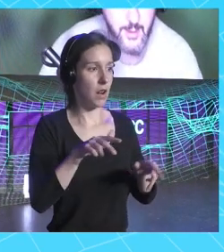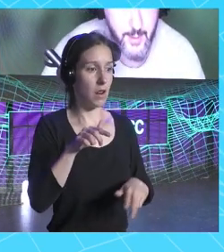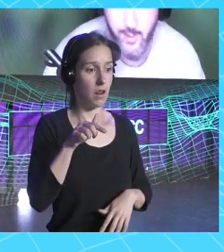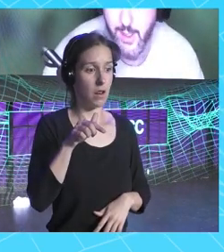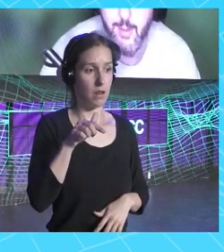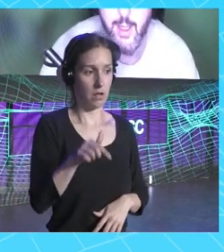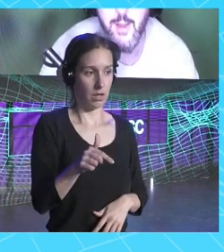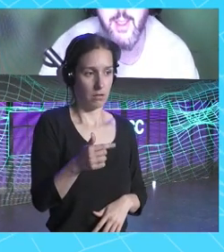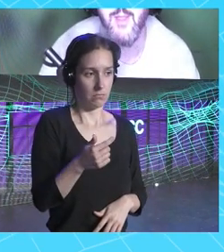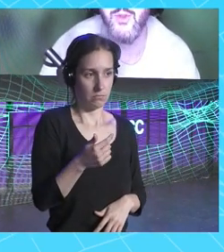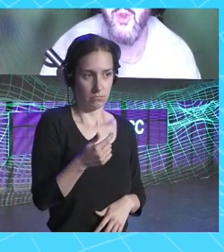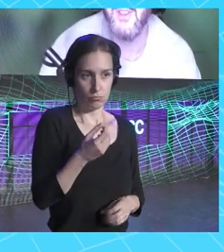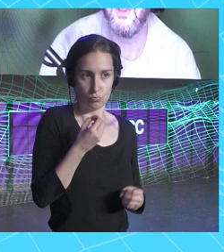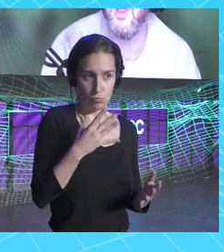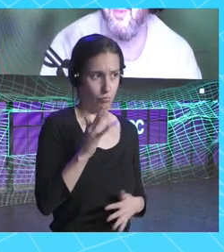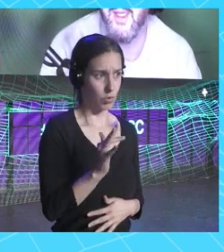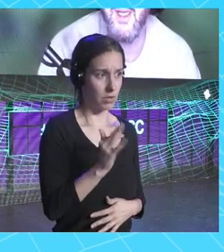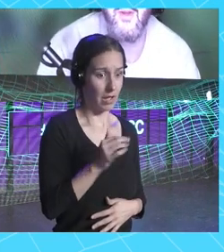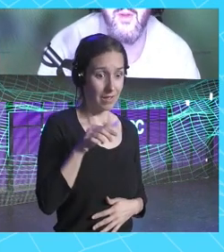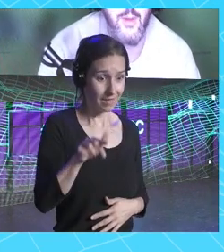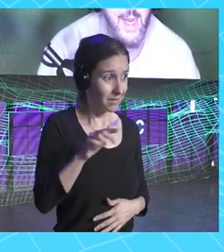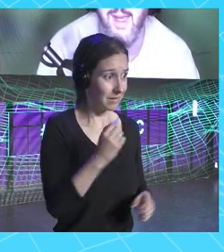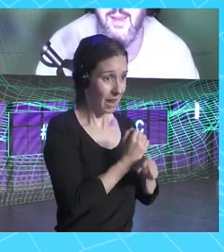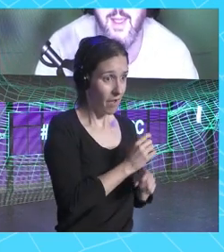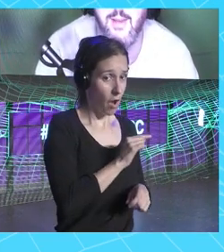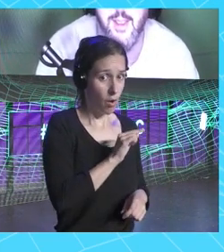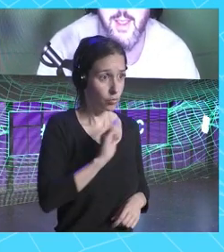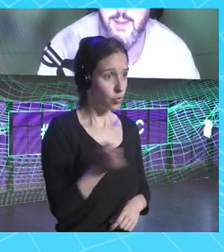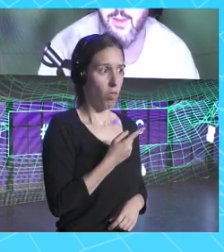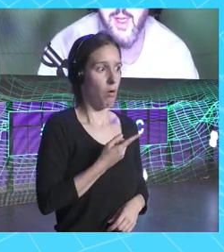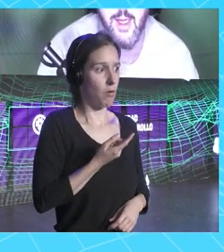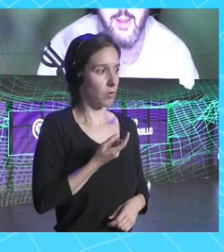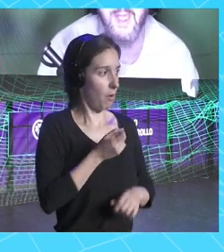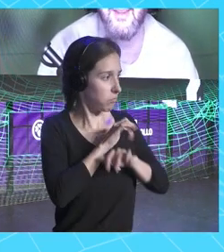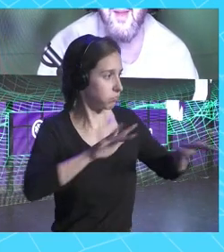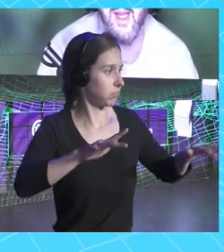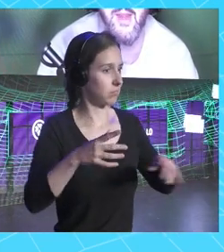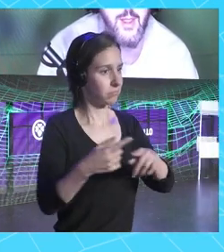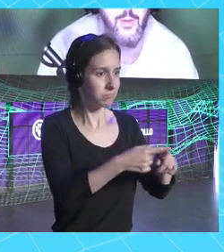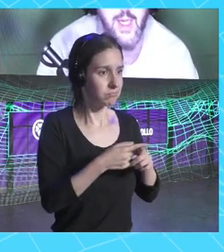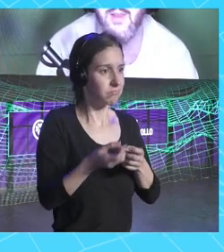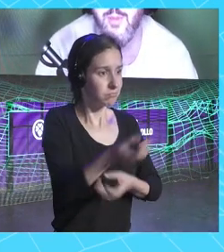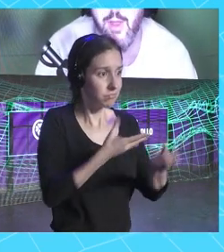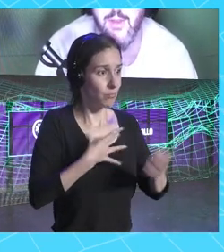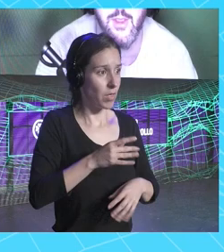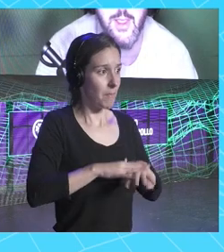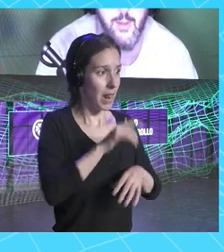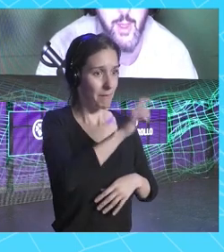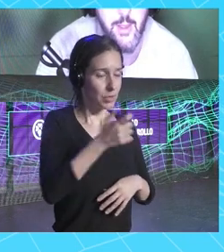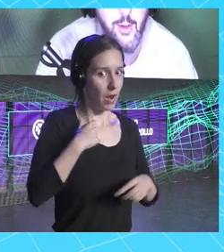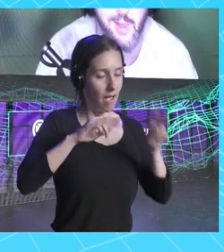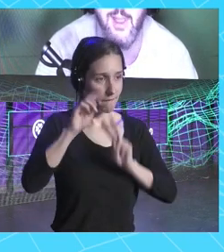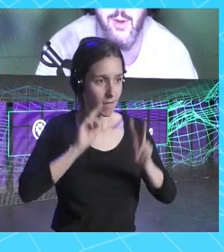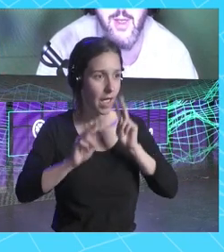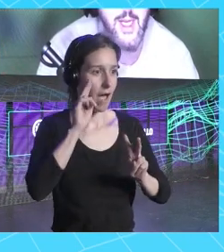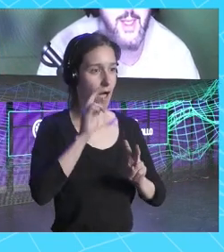envidiable Pues todo esto se puede compartir todo hay gente que le interesa esto no hay gente que es capaz de disfrutar de estos procesos y que podéis